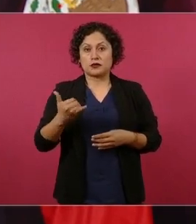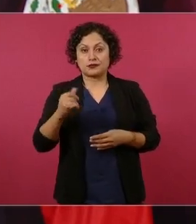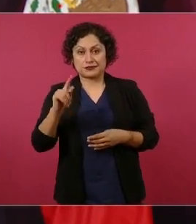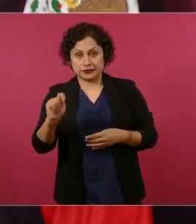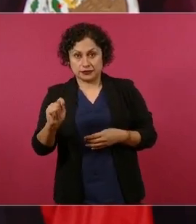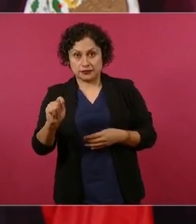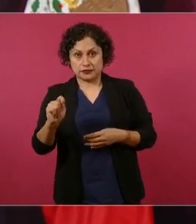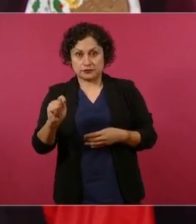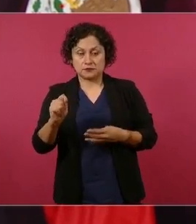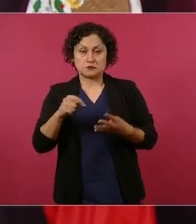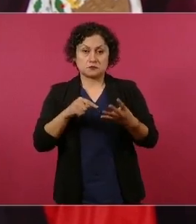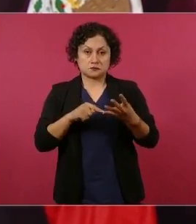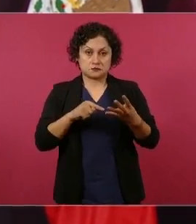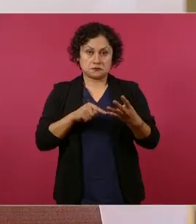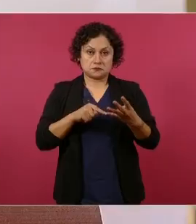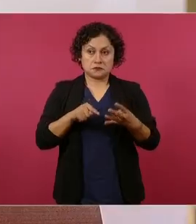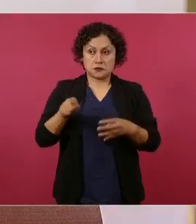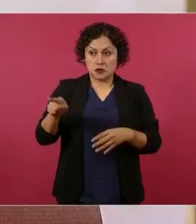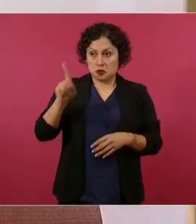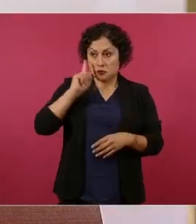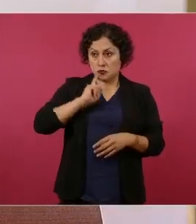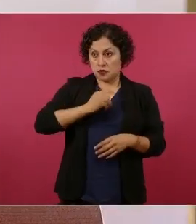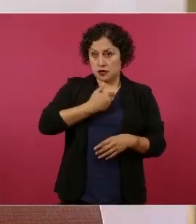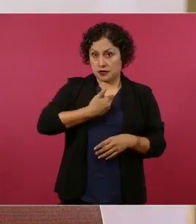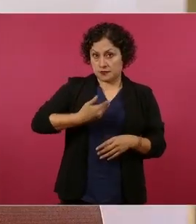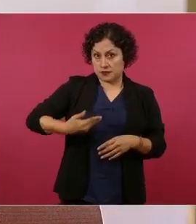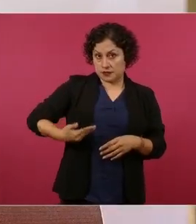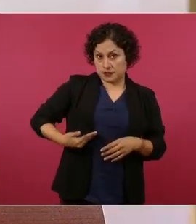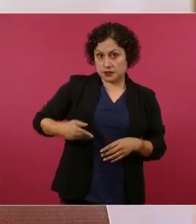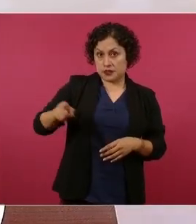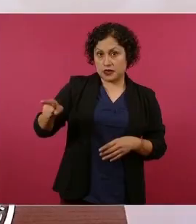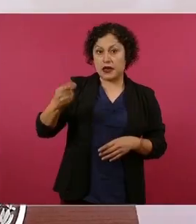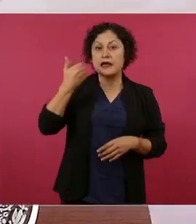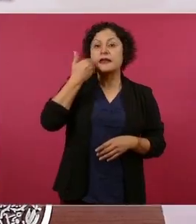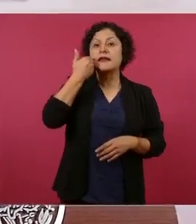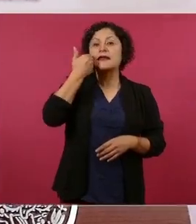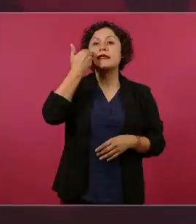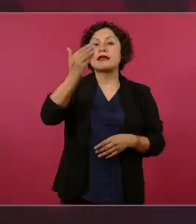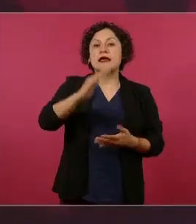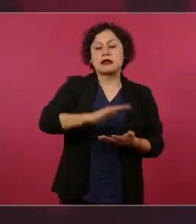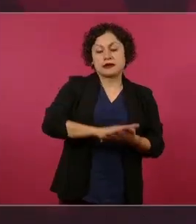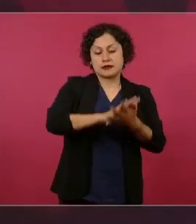la presidenta quiere convertir en secretaría, que es